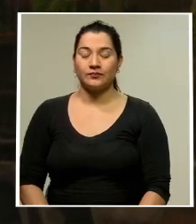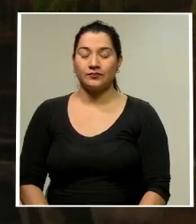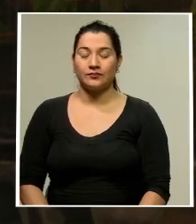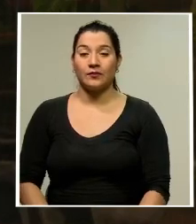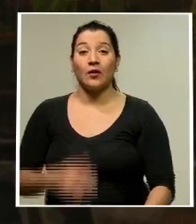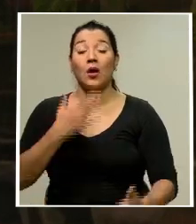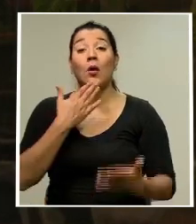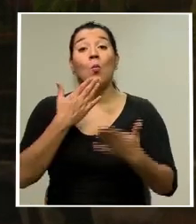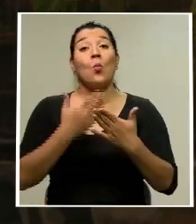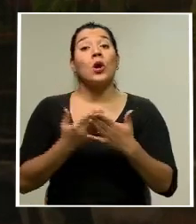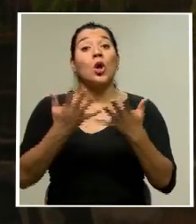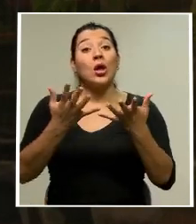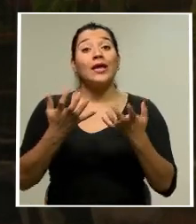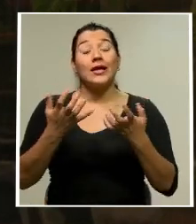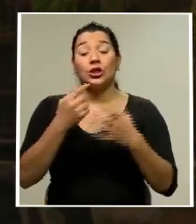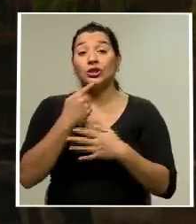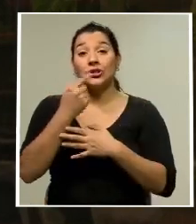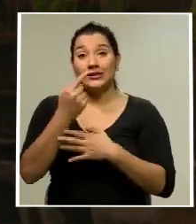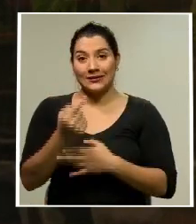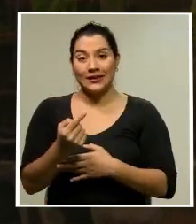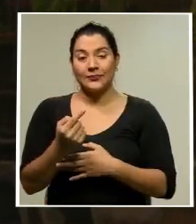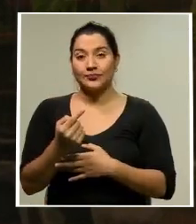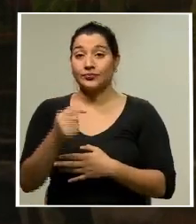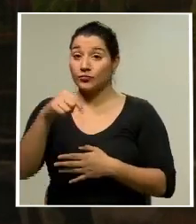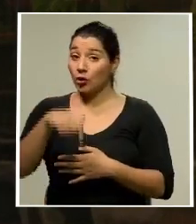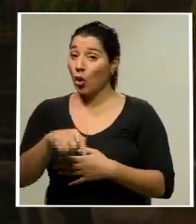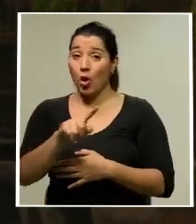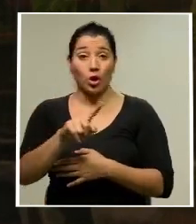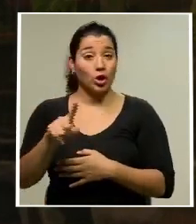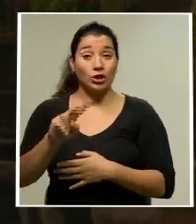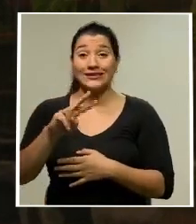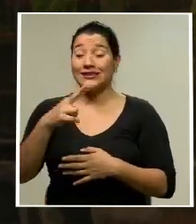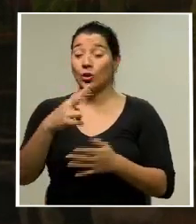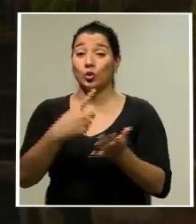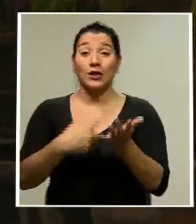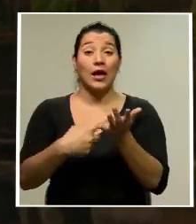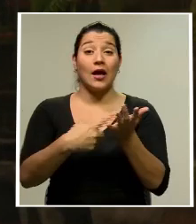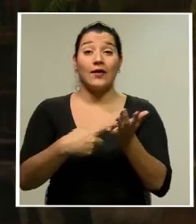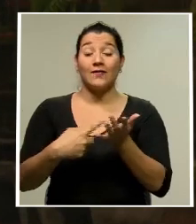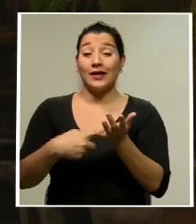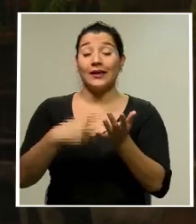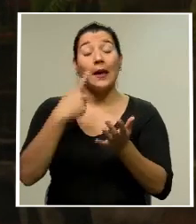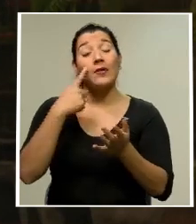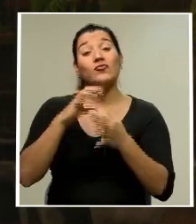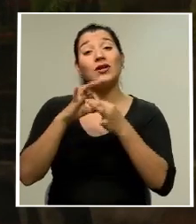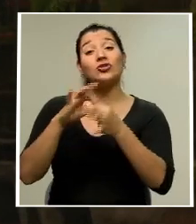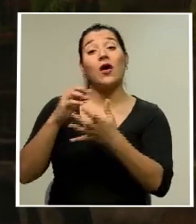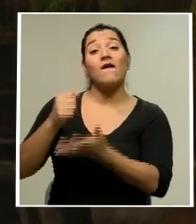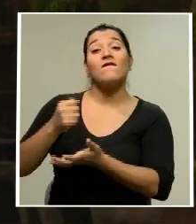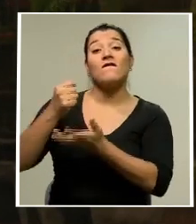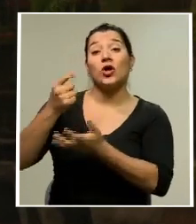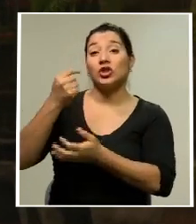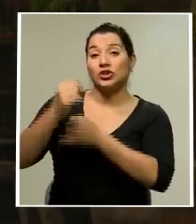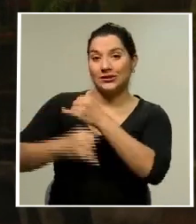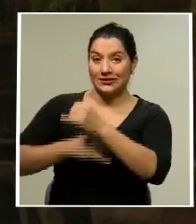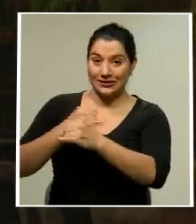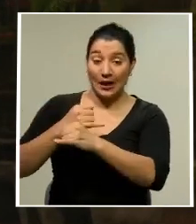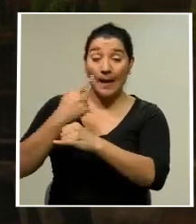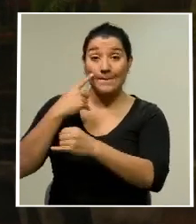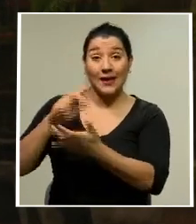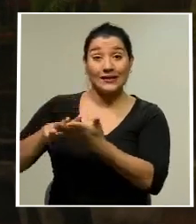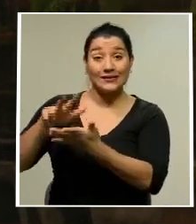Bueno, decirles que a raíz de esto entonces no se dio la votación en el segundo debate del Fondo Monetario Internacional, este crédito que les